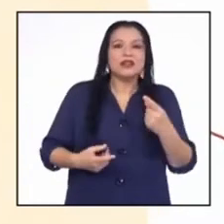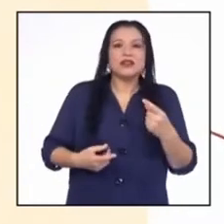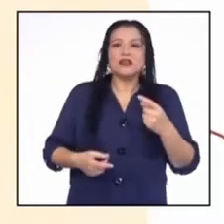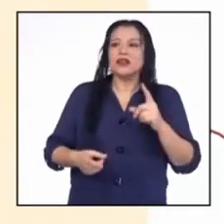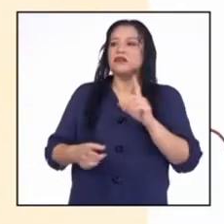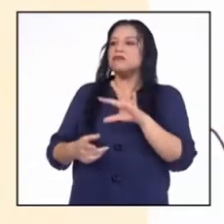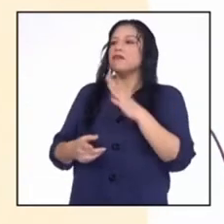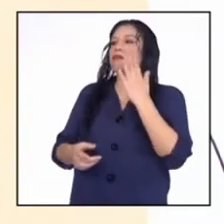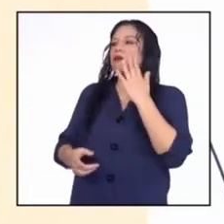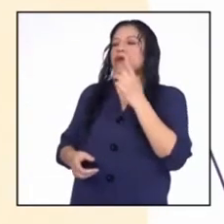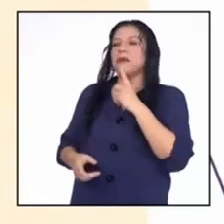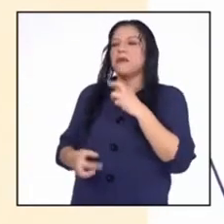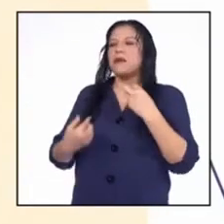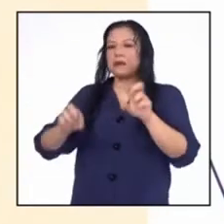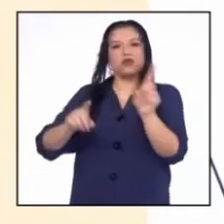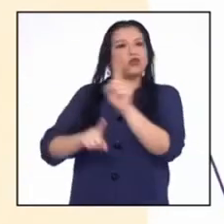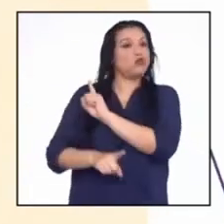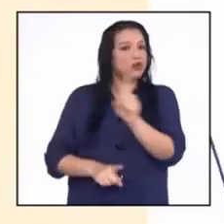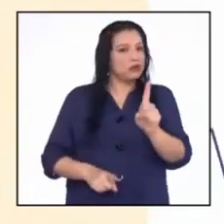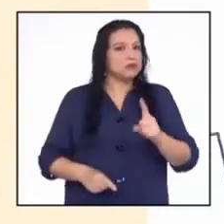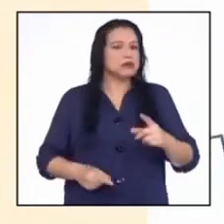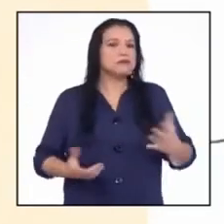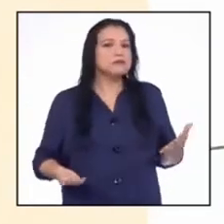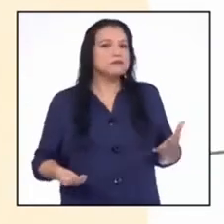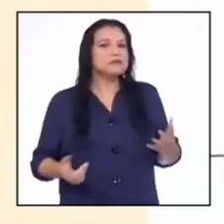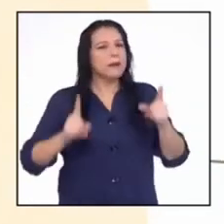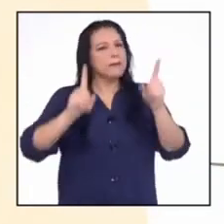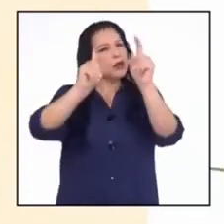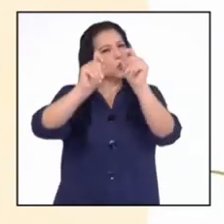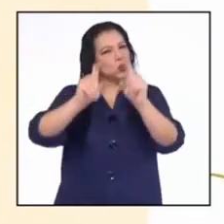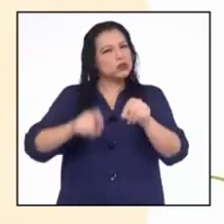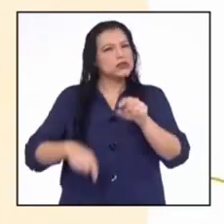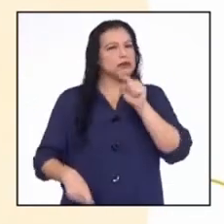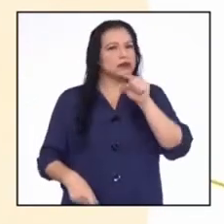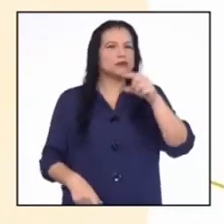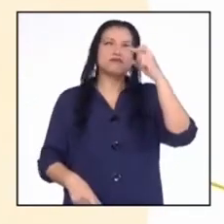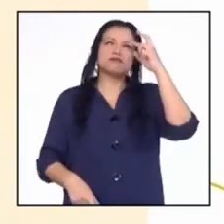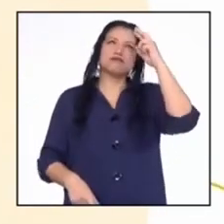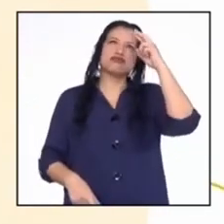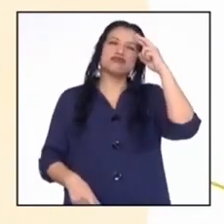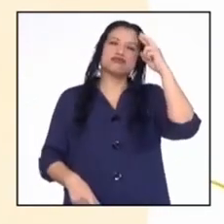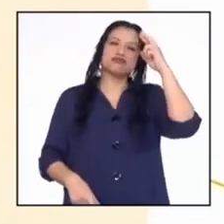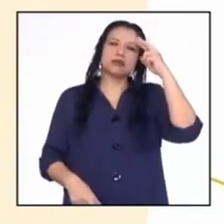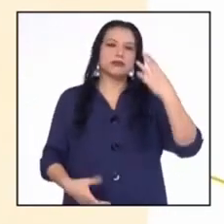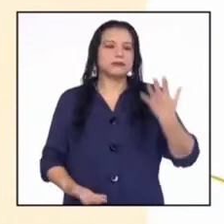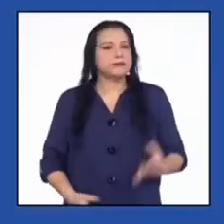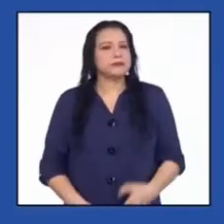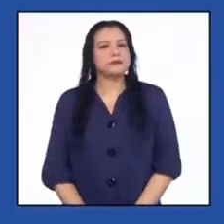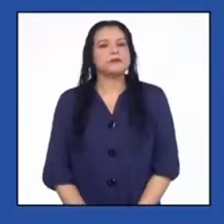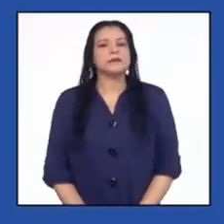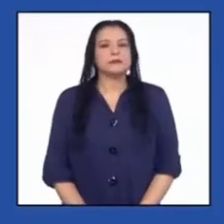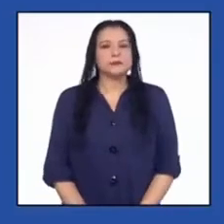dieron permiso? Unas preguntas para reflexionar.